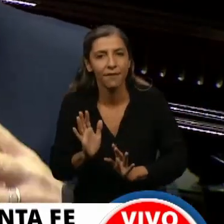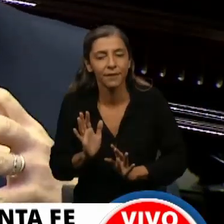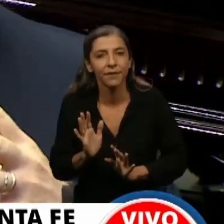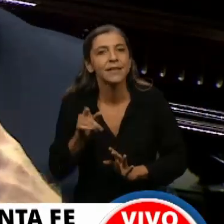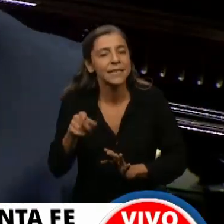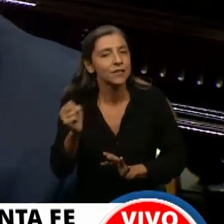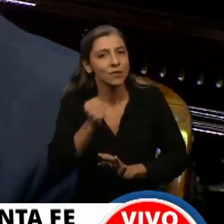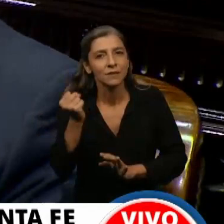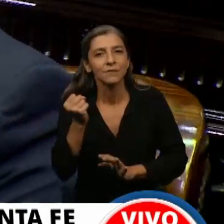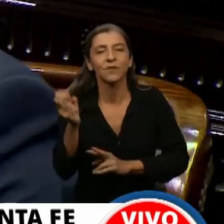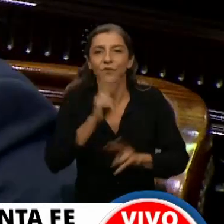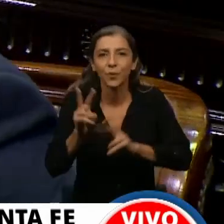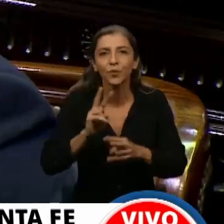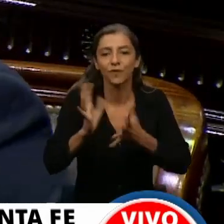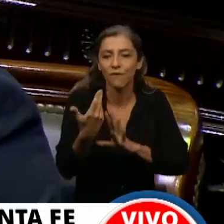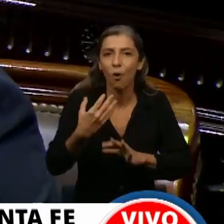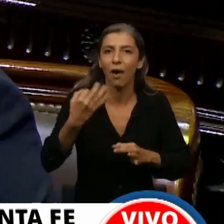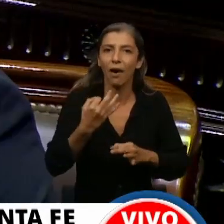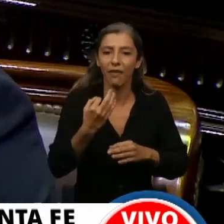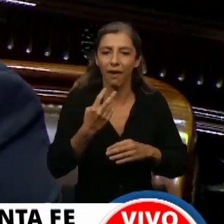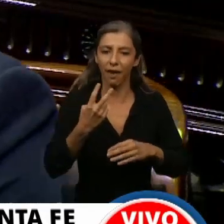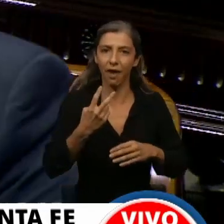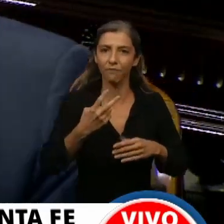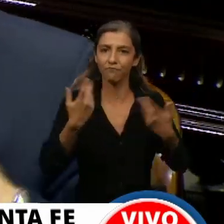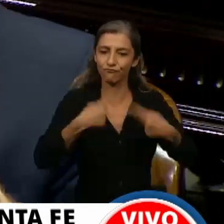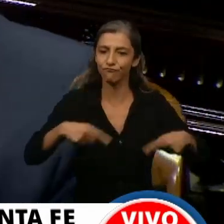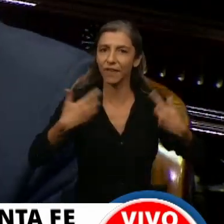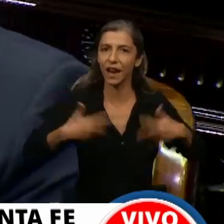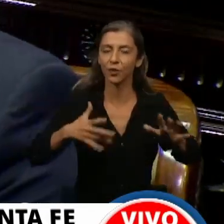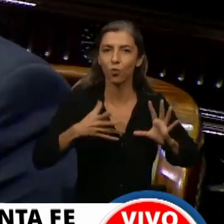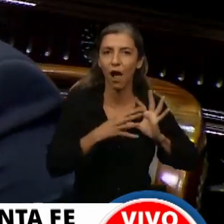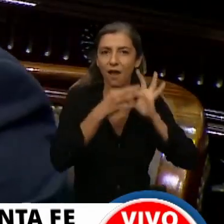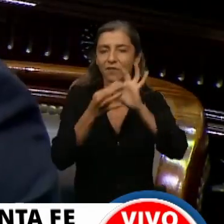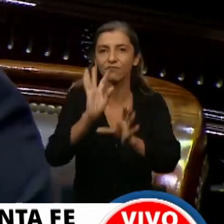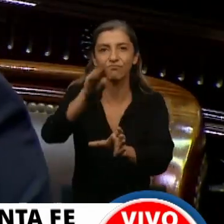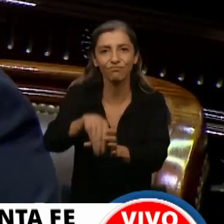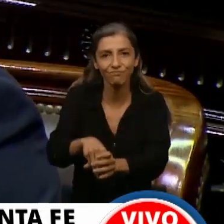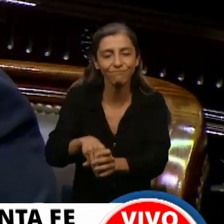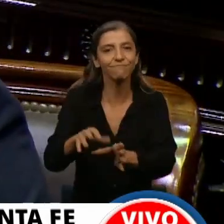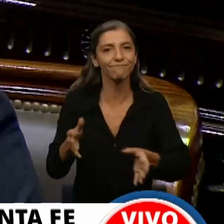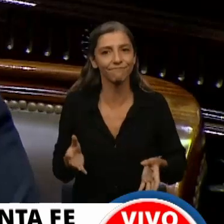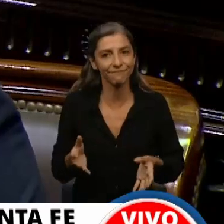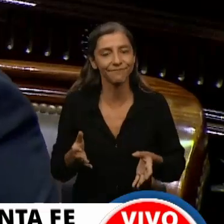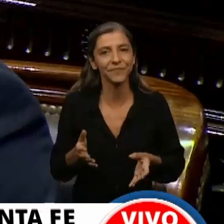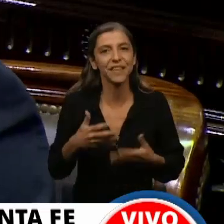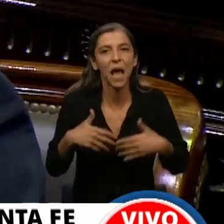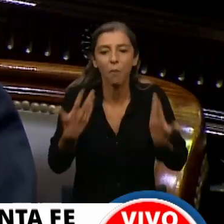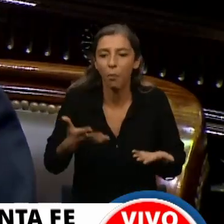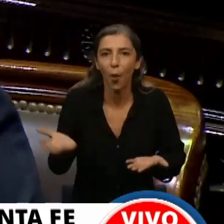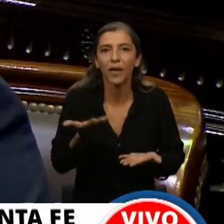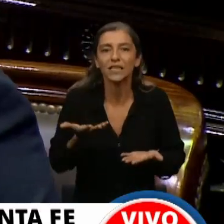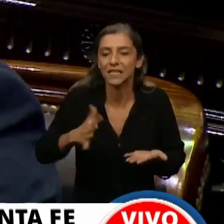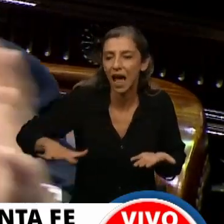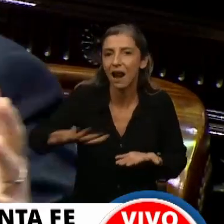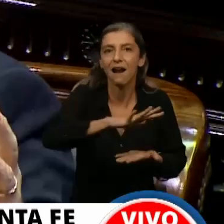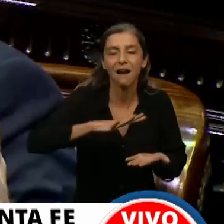de transición verde neutral, aprovechando cada espacio en una visión